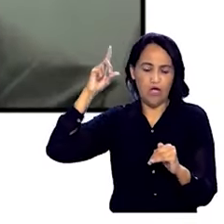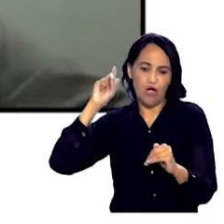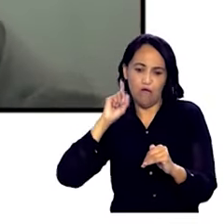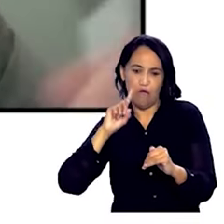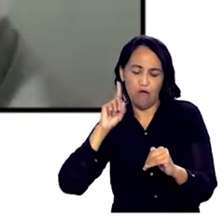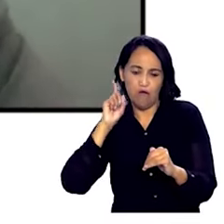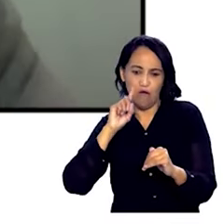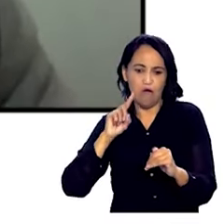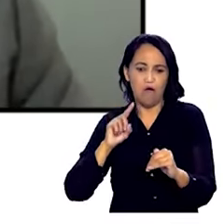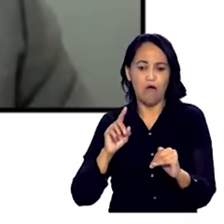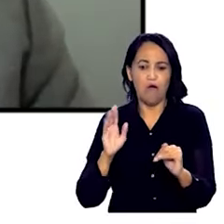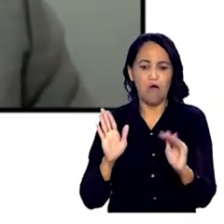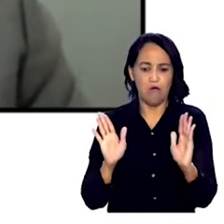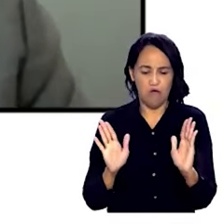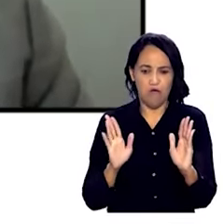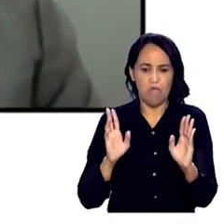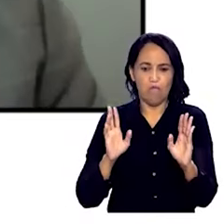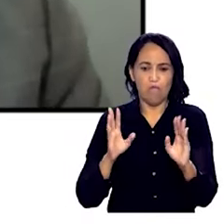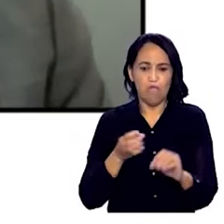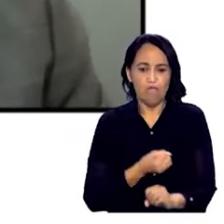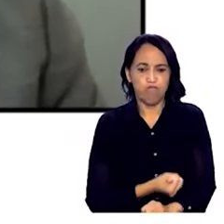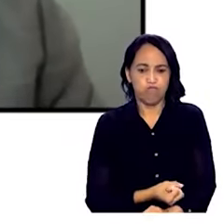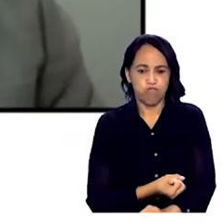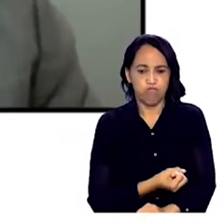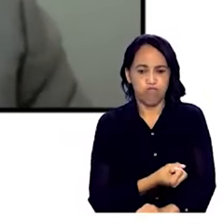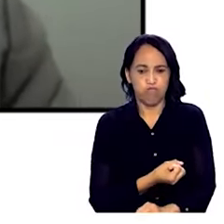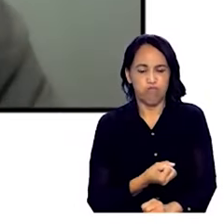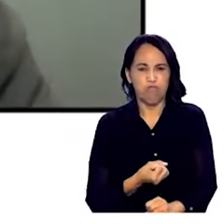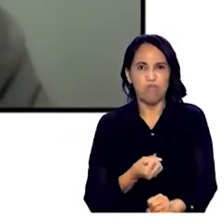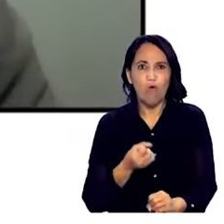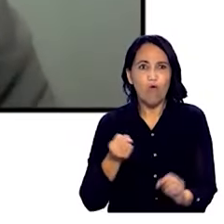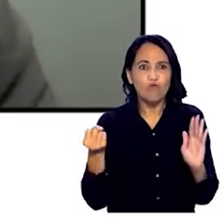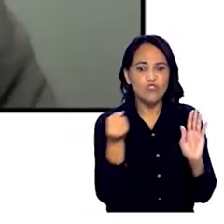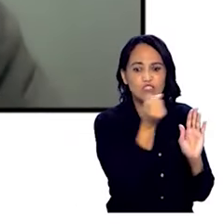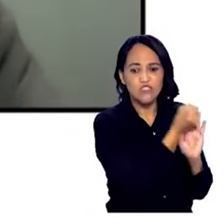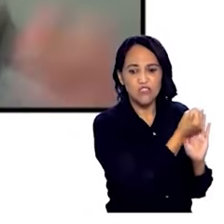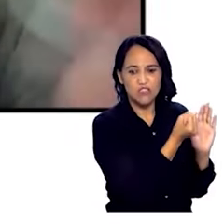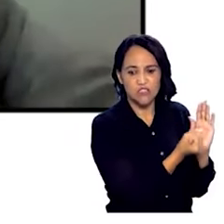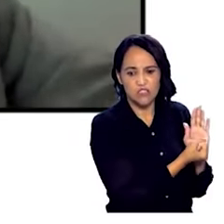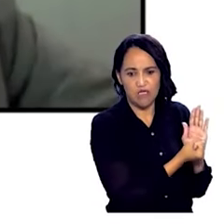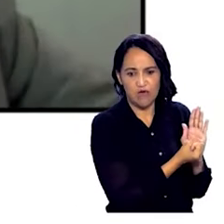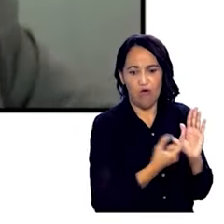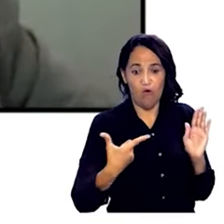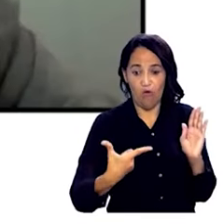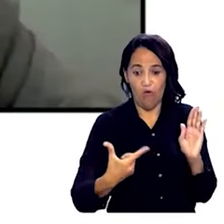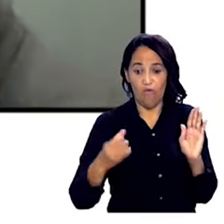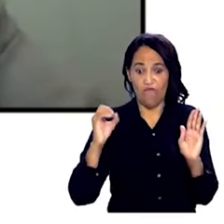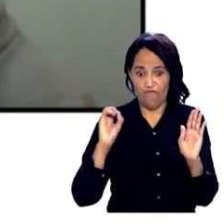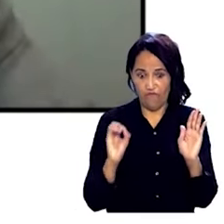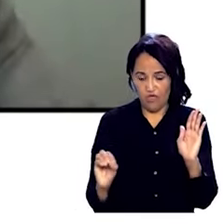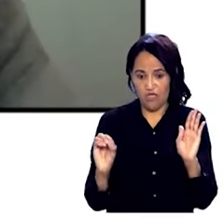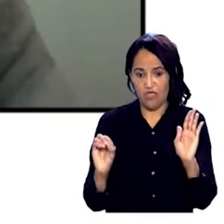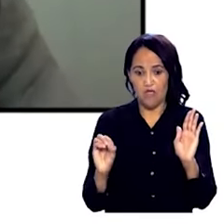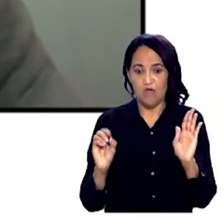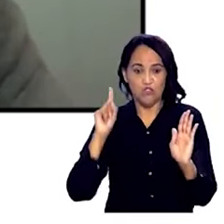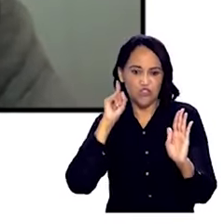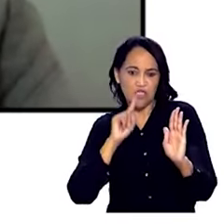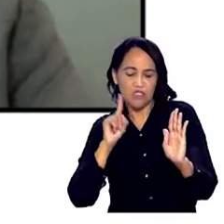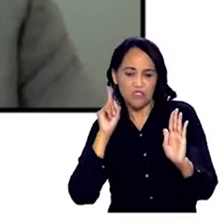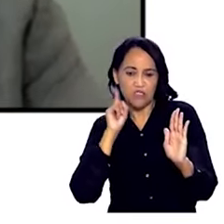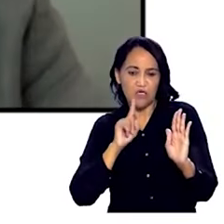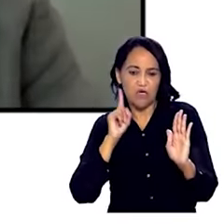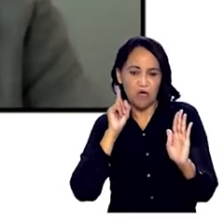siglo XX la corte Suprema norteamericana desplegar a su máxima